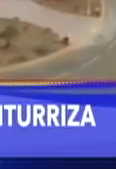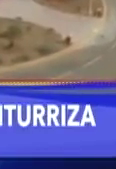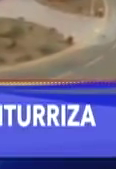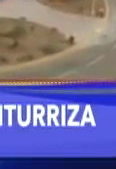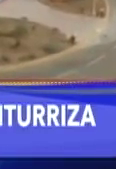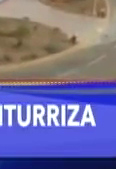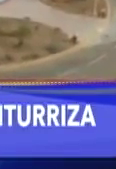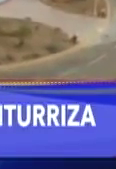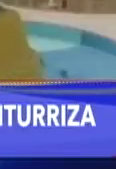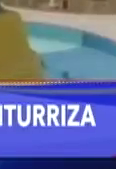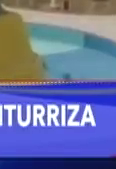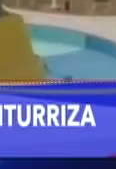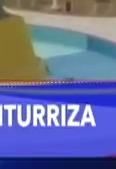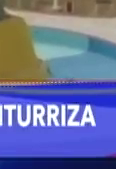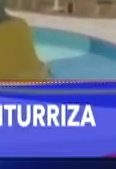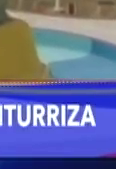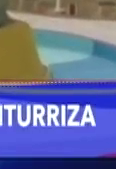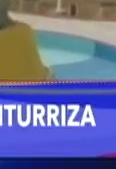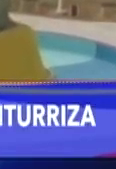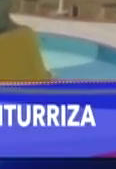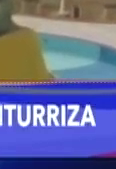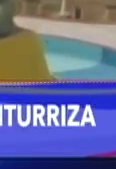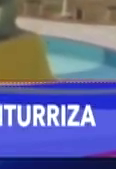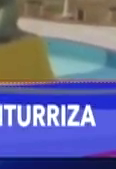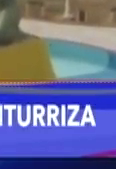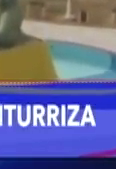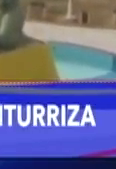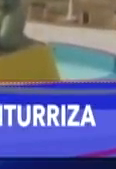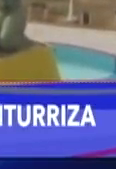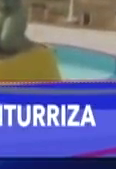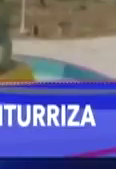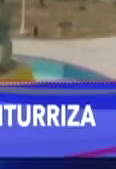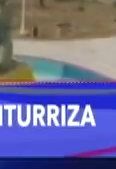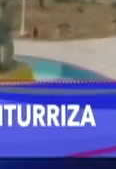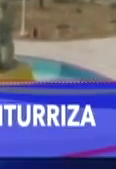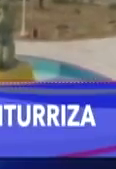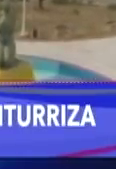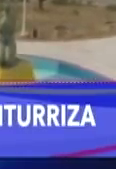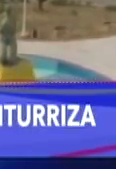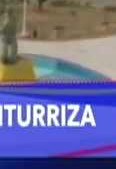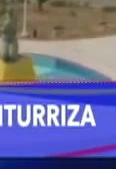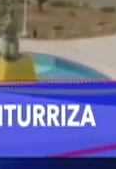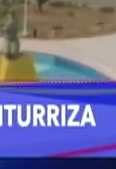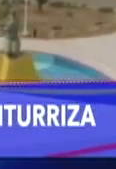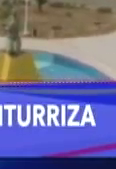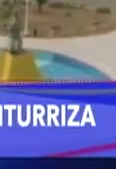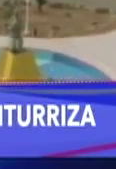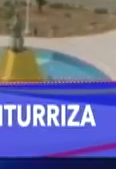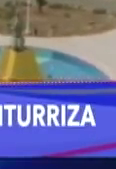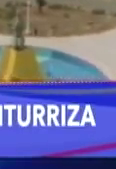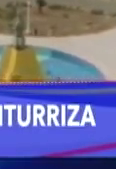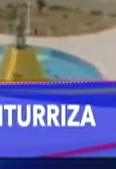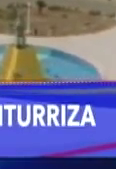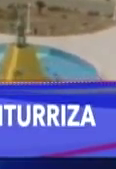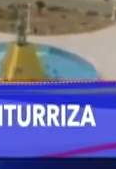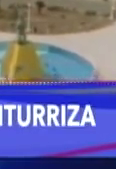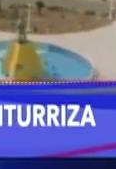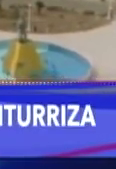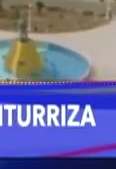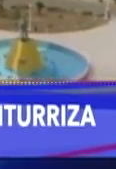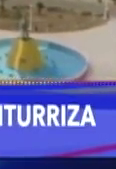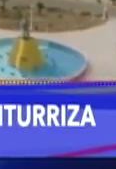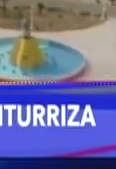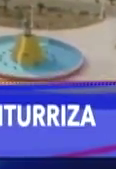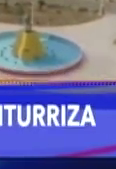trabajo. Tenemos el control del gobierno total, la conducción de la Fuerza Armada Nacional